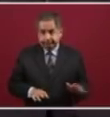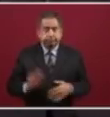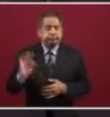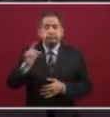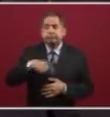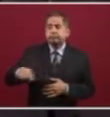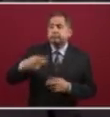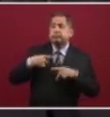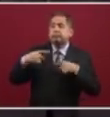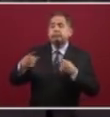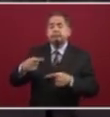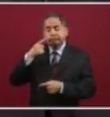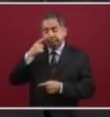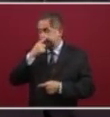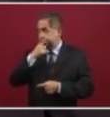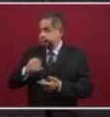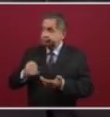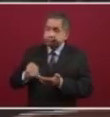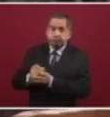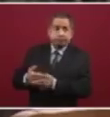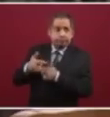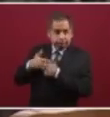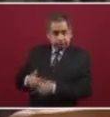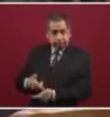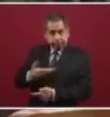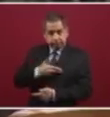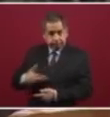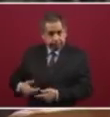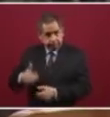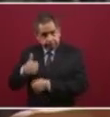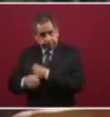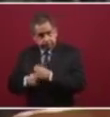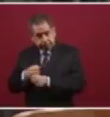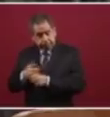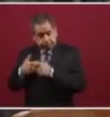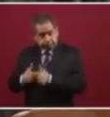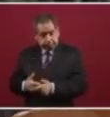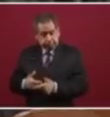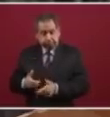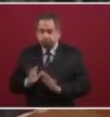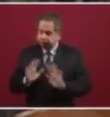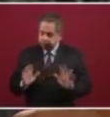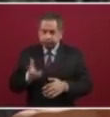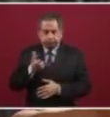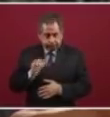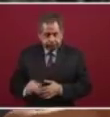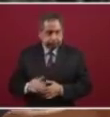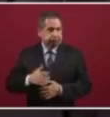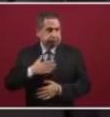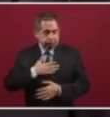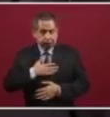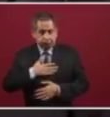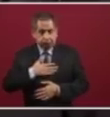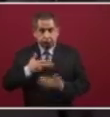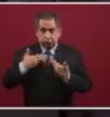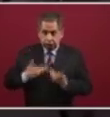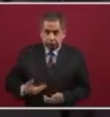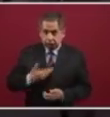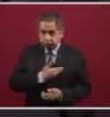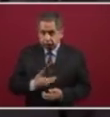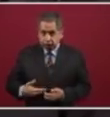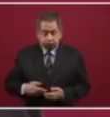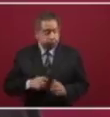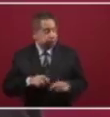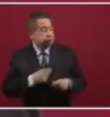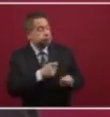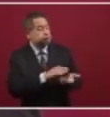decide, hablando de la consulta sobre la revocación del mandato. Mientras yo esté, no hay condonación